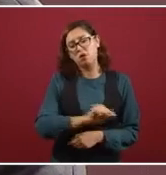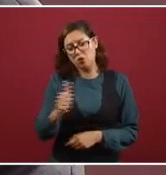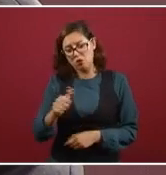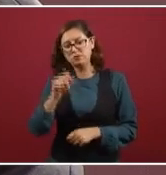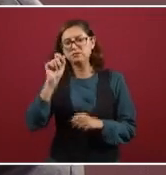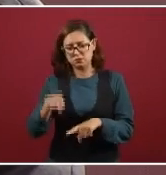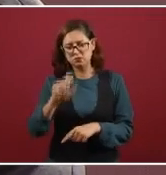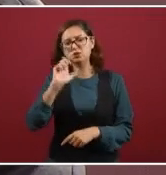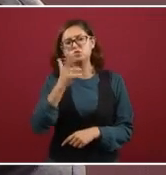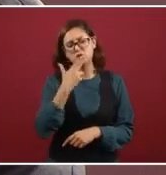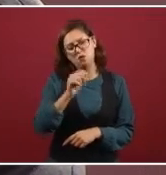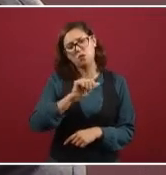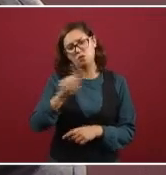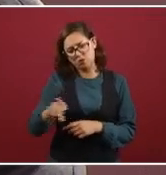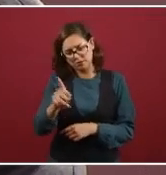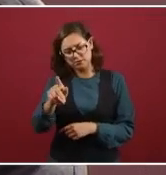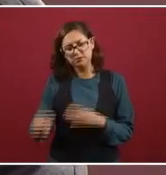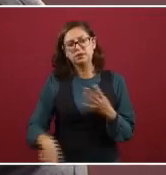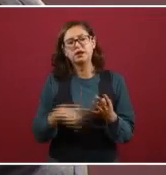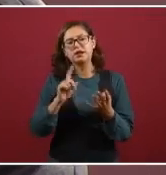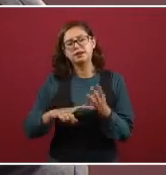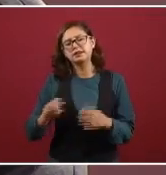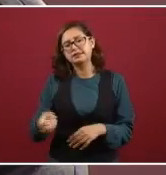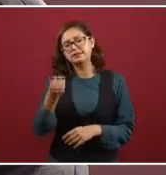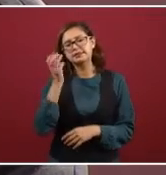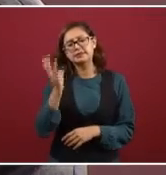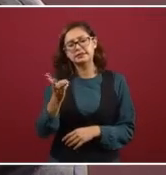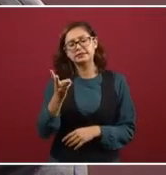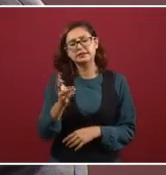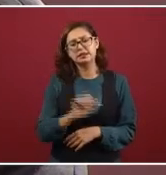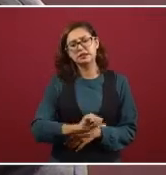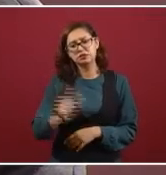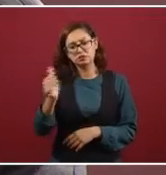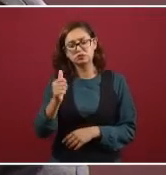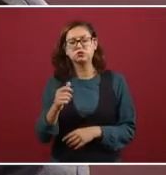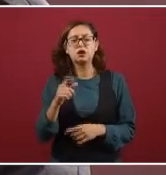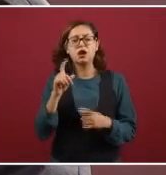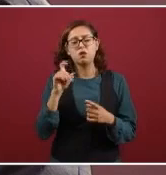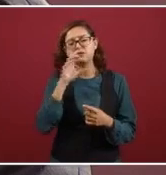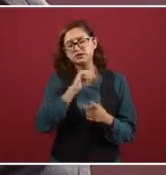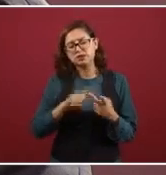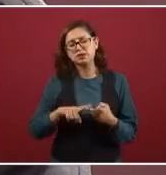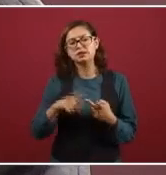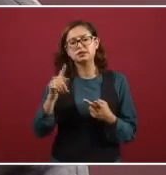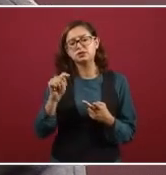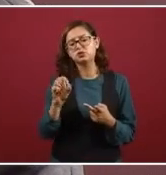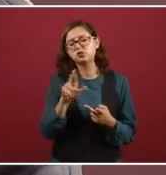Chihuahua, y 3 de fuera de Chihuahua, que son Aguascalientes, Torreón y Zacatecas.